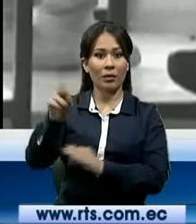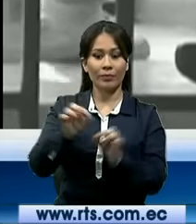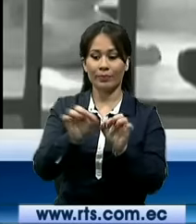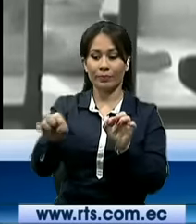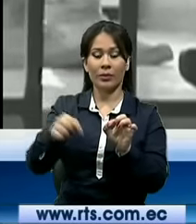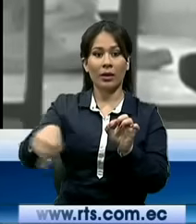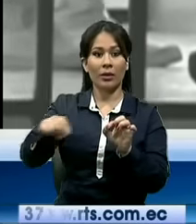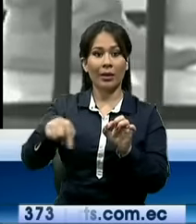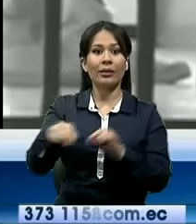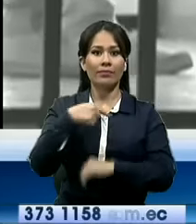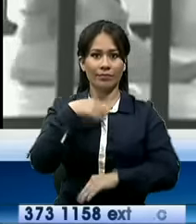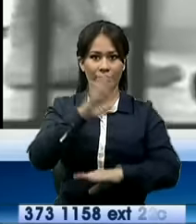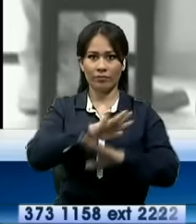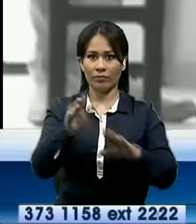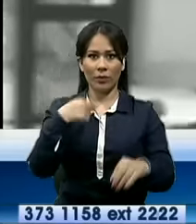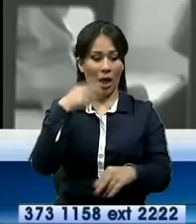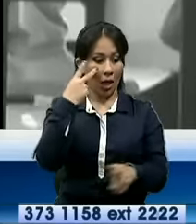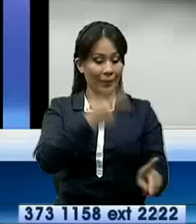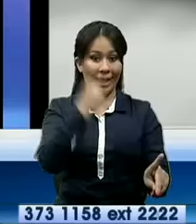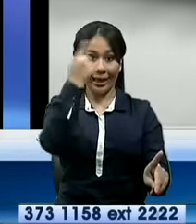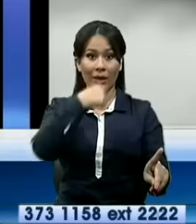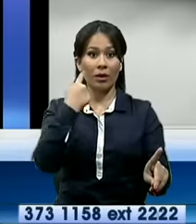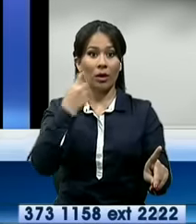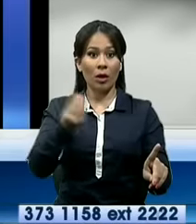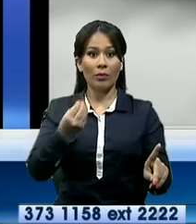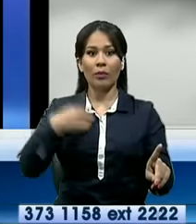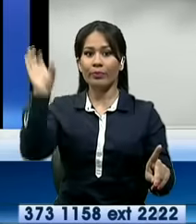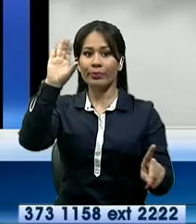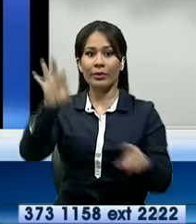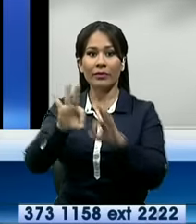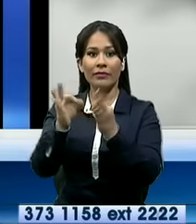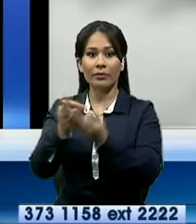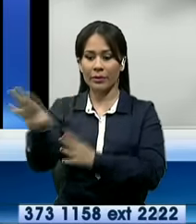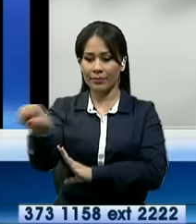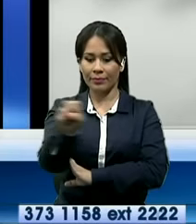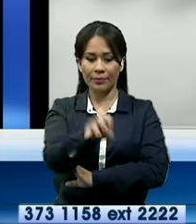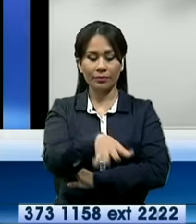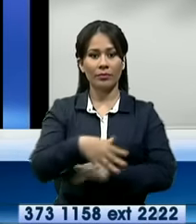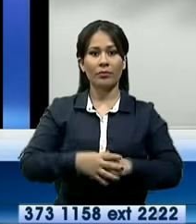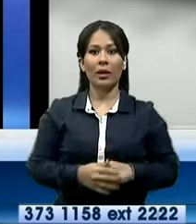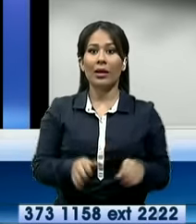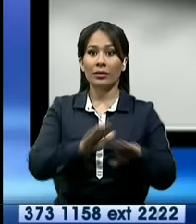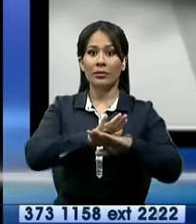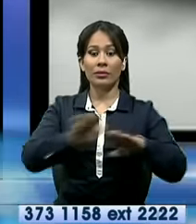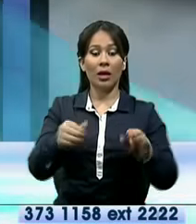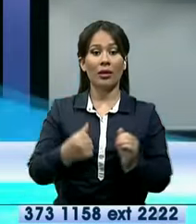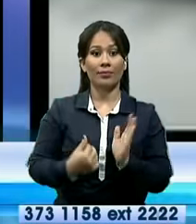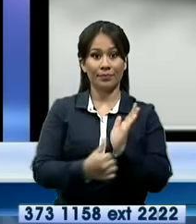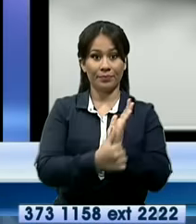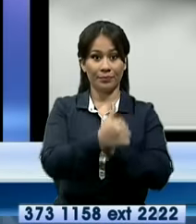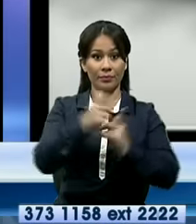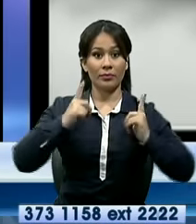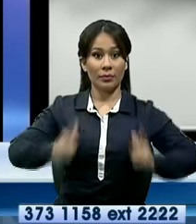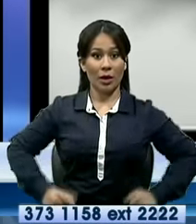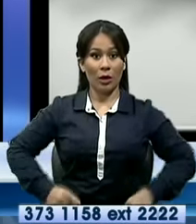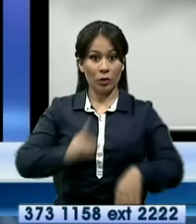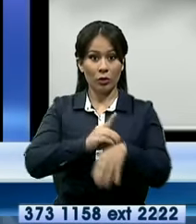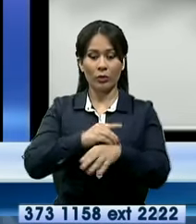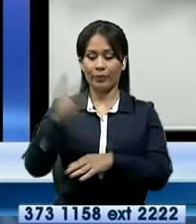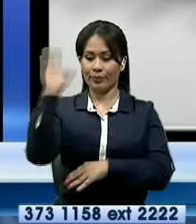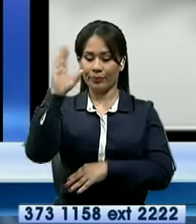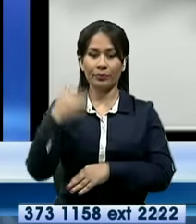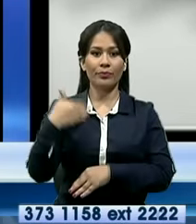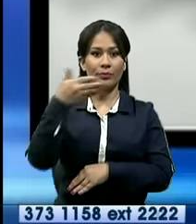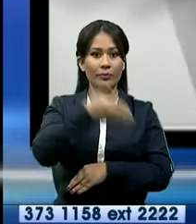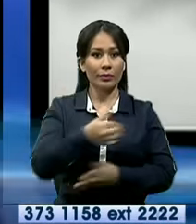identificó al joven y se contactó a la familia. En coordinación con el Ministerio de Salud, activamos el protocolo para dar atención al estudiante.